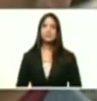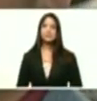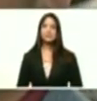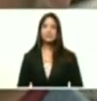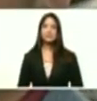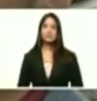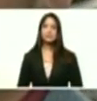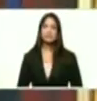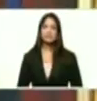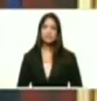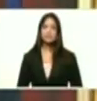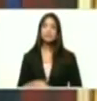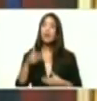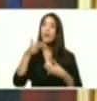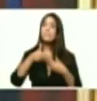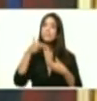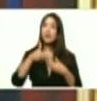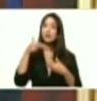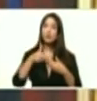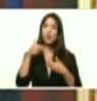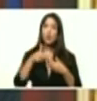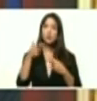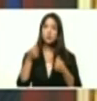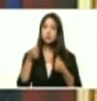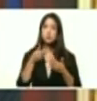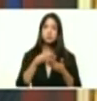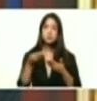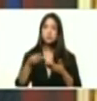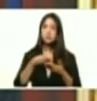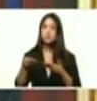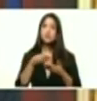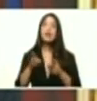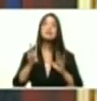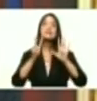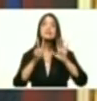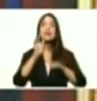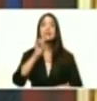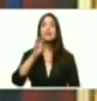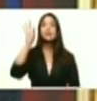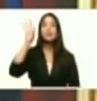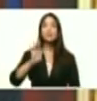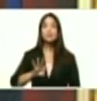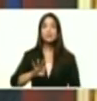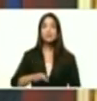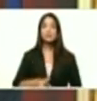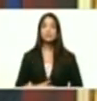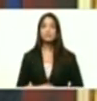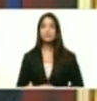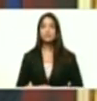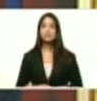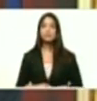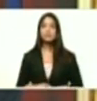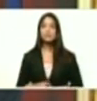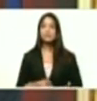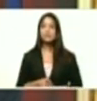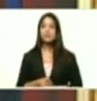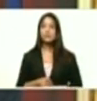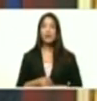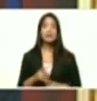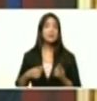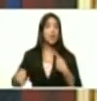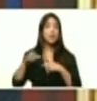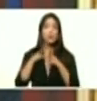El petróleo aportaba el 70% de todo el gasto